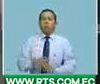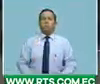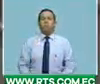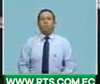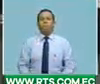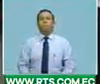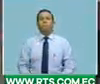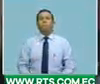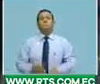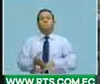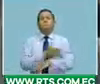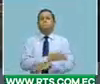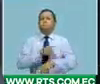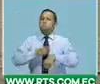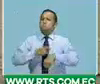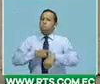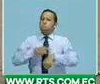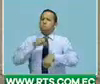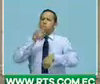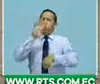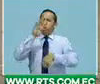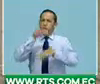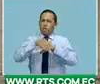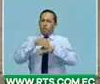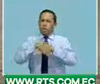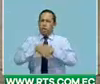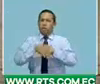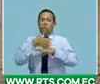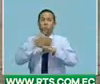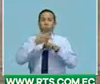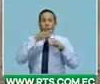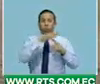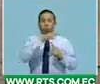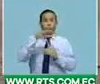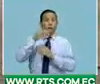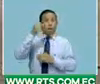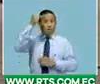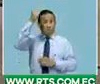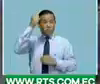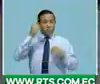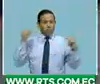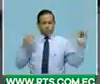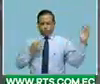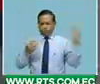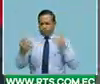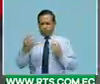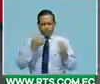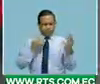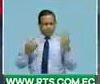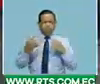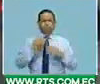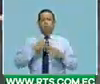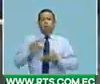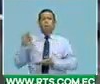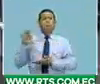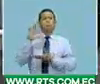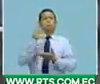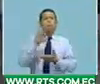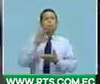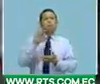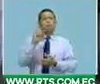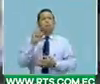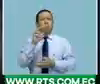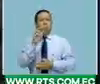horas, pero una hora después salieron desde el Parque Centenario. Eran representantes de la Unión Nacional de Educadores, también del Frente Unitario